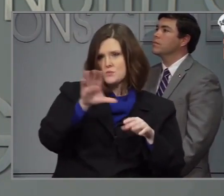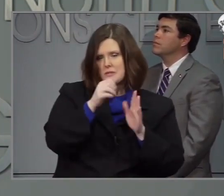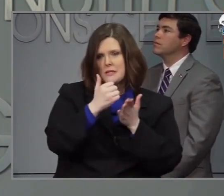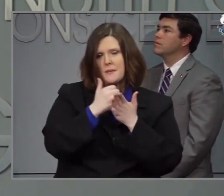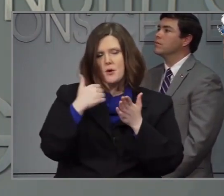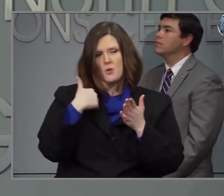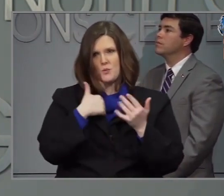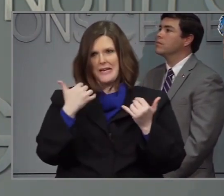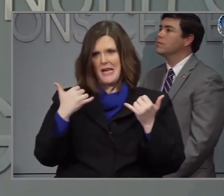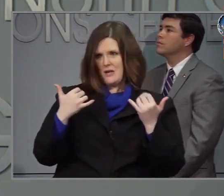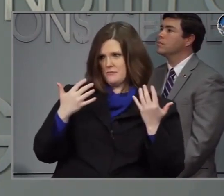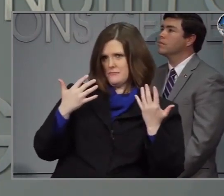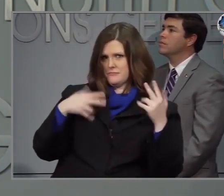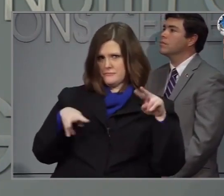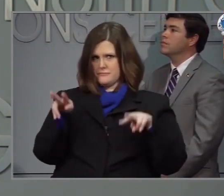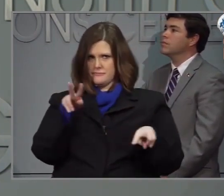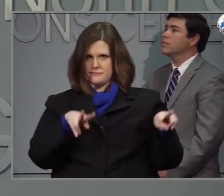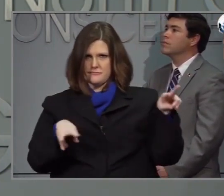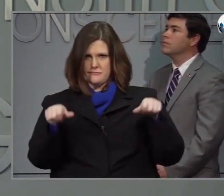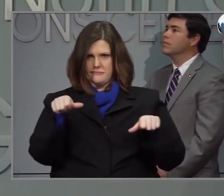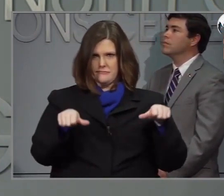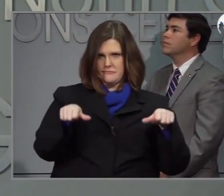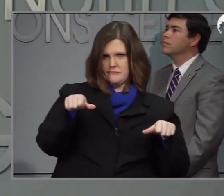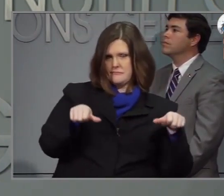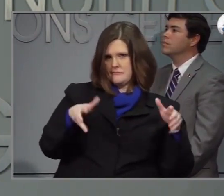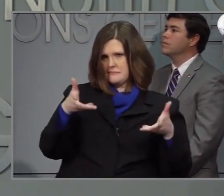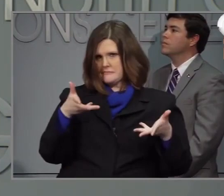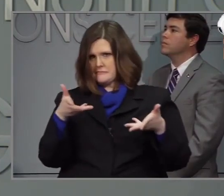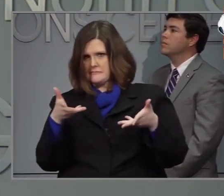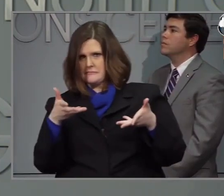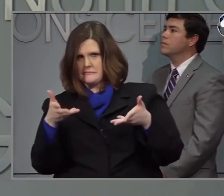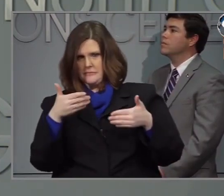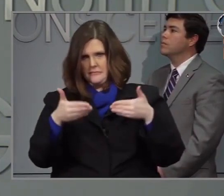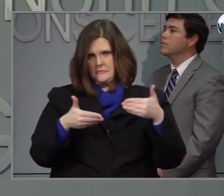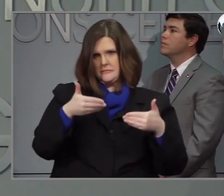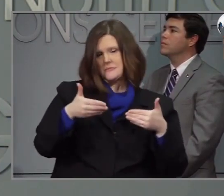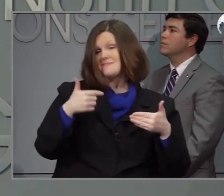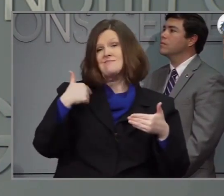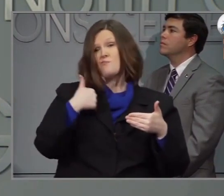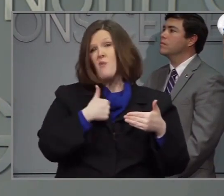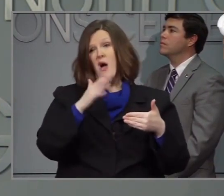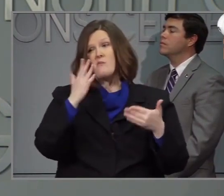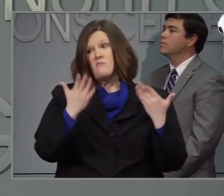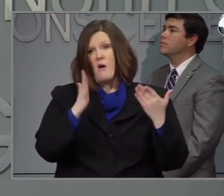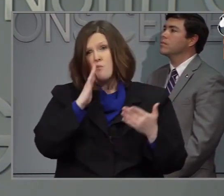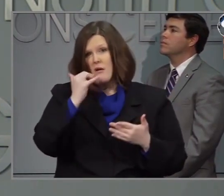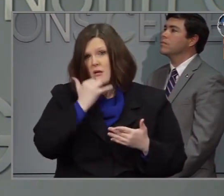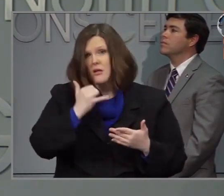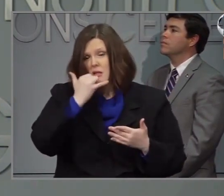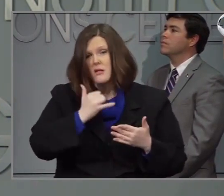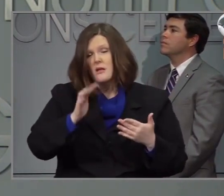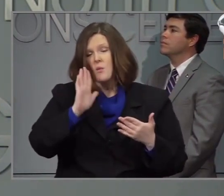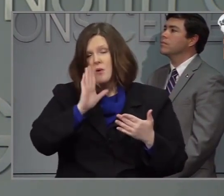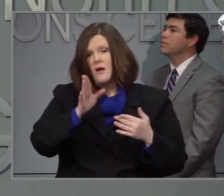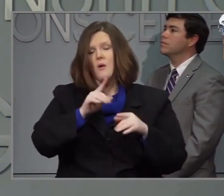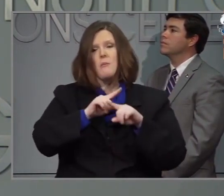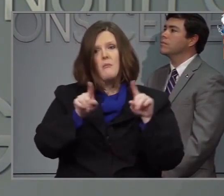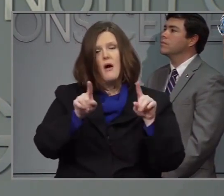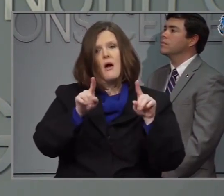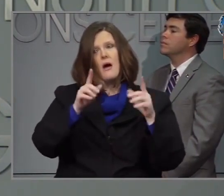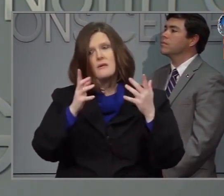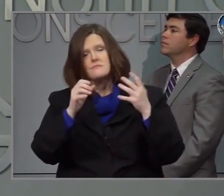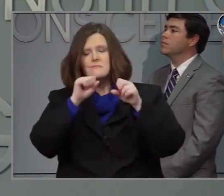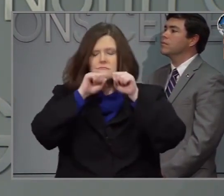estas decisiones a largo a largo plazo estamos en aguas desconocidas y que nosotros obviamente no en todos vamos a hacer